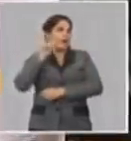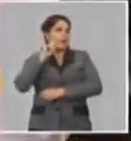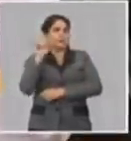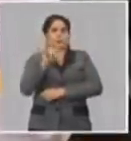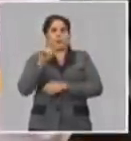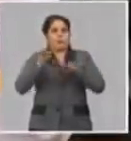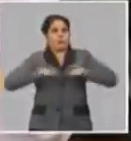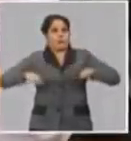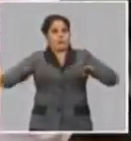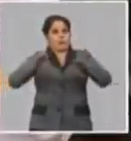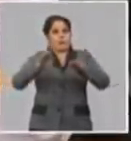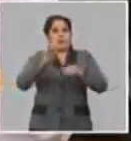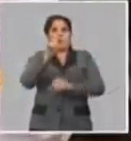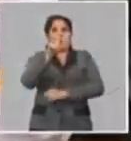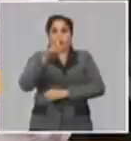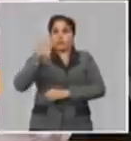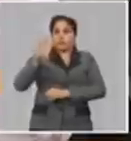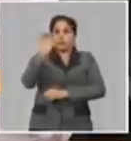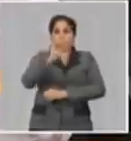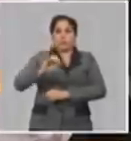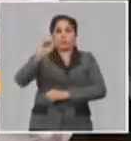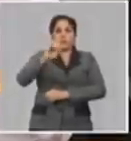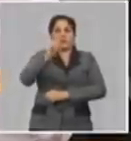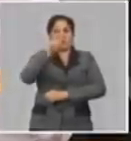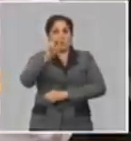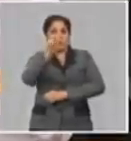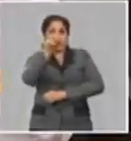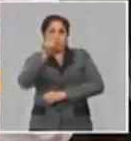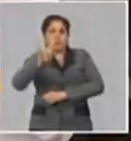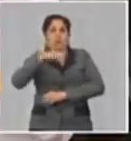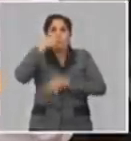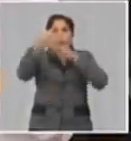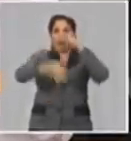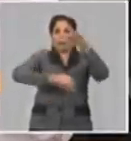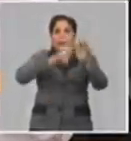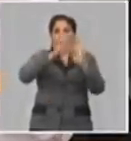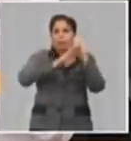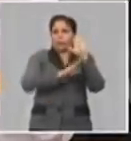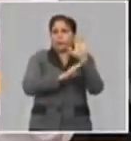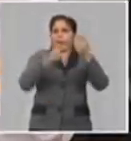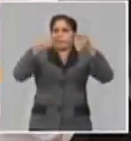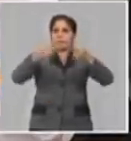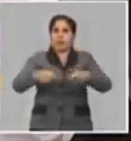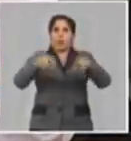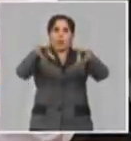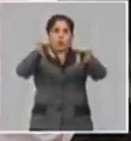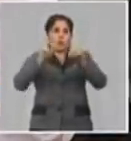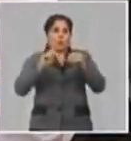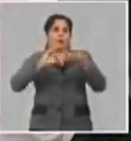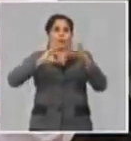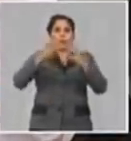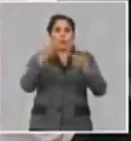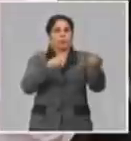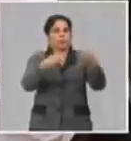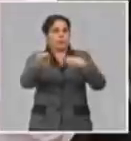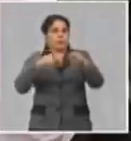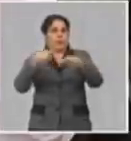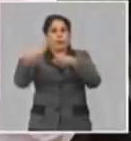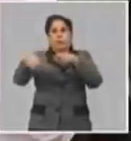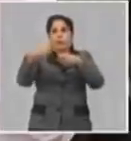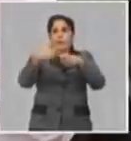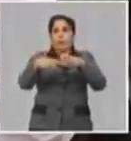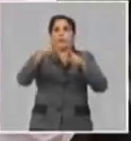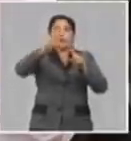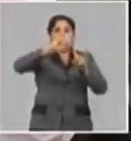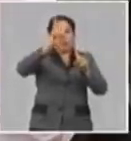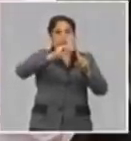mesa redonda del 14 de octubre de 2019 se explicaron las medidas para establecer la nueva red de comercialización de productos